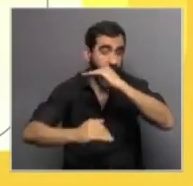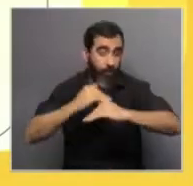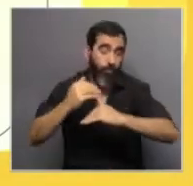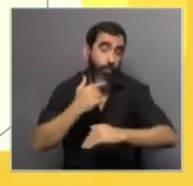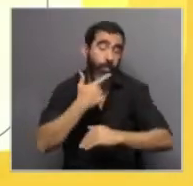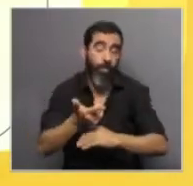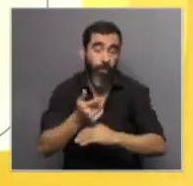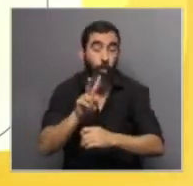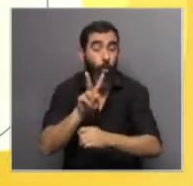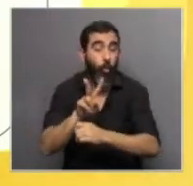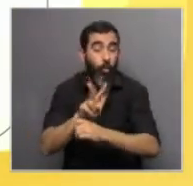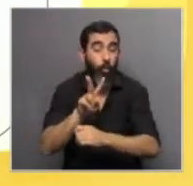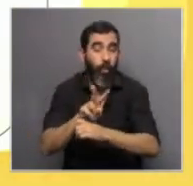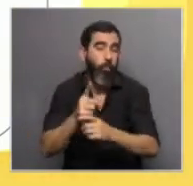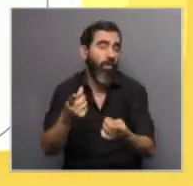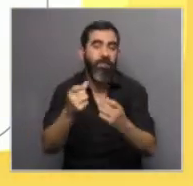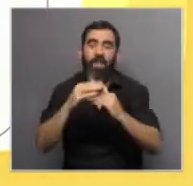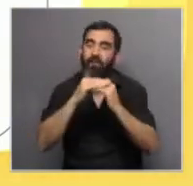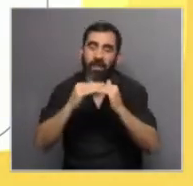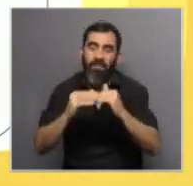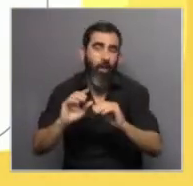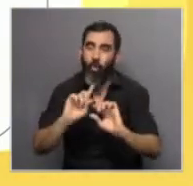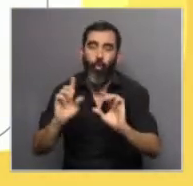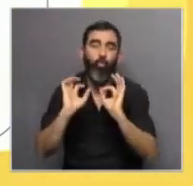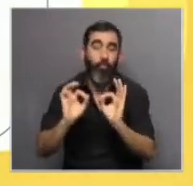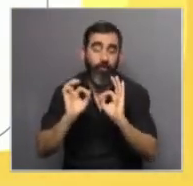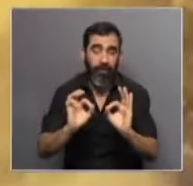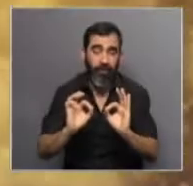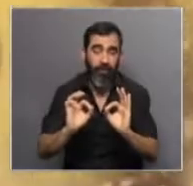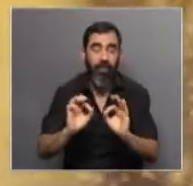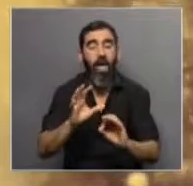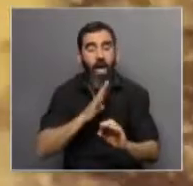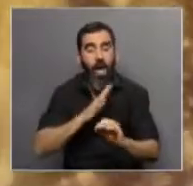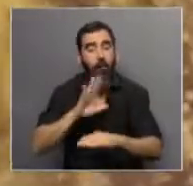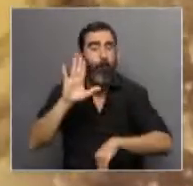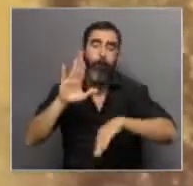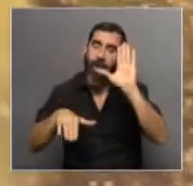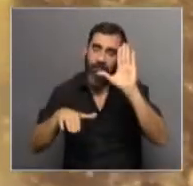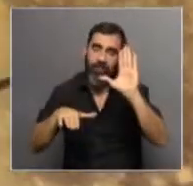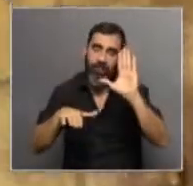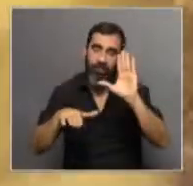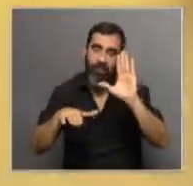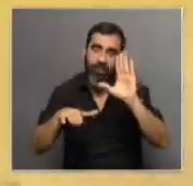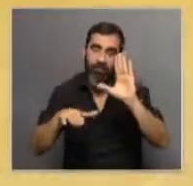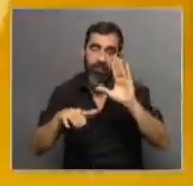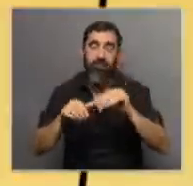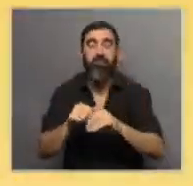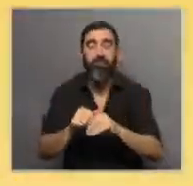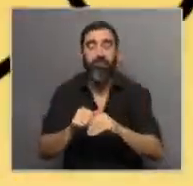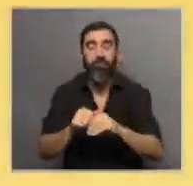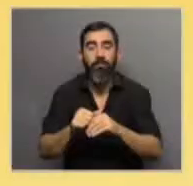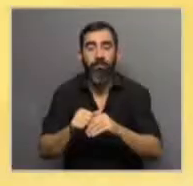ejemplo, medidos a través de las necesidades básicas insatisfechas, tienen mayor, los de mayor desarrollo tienen